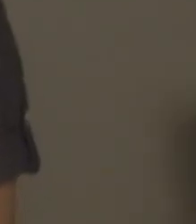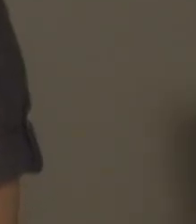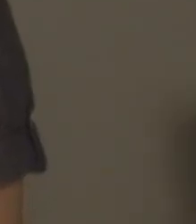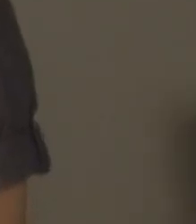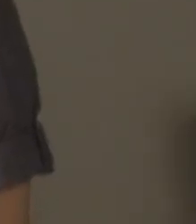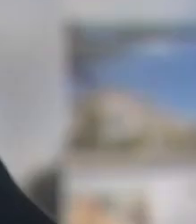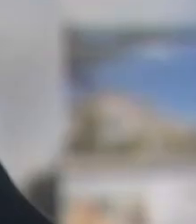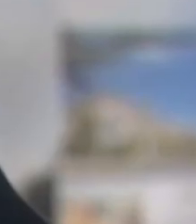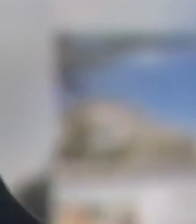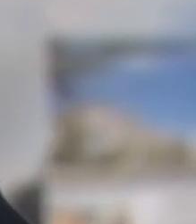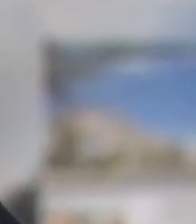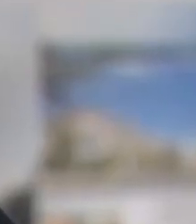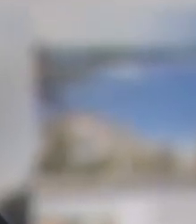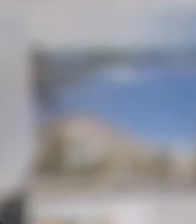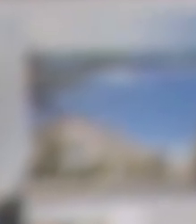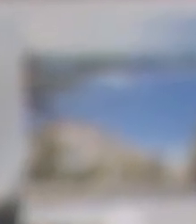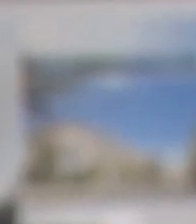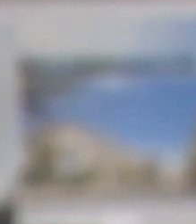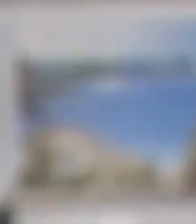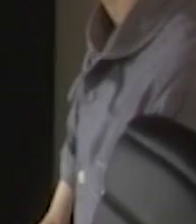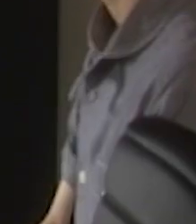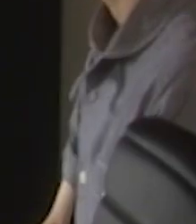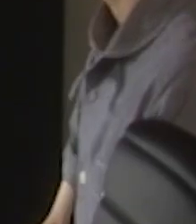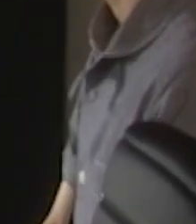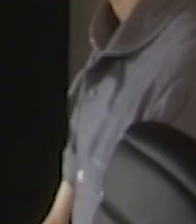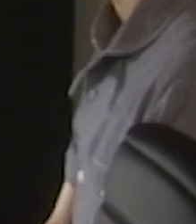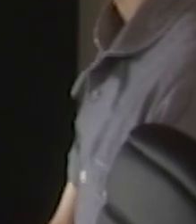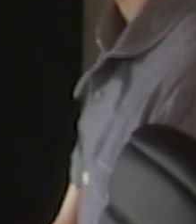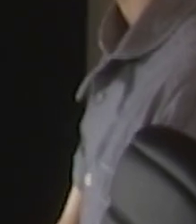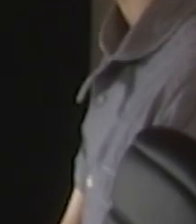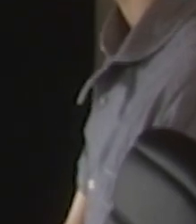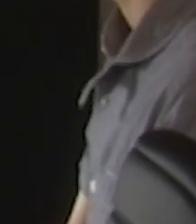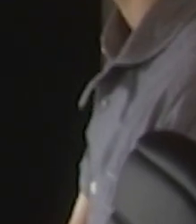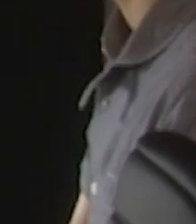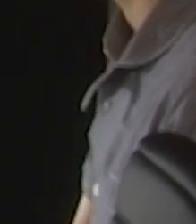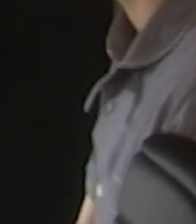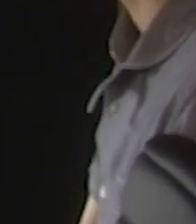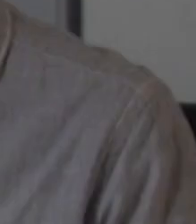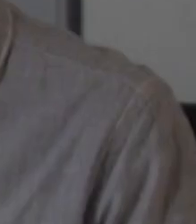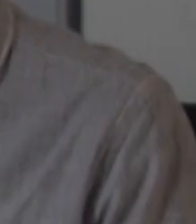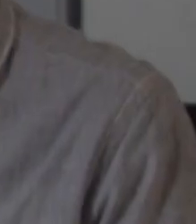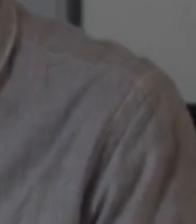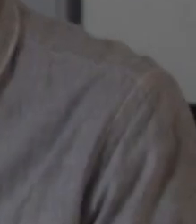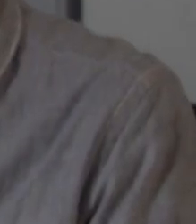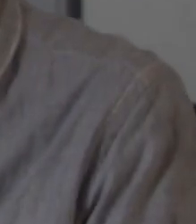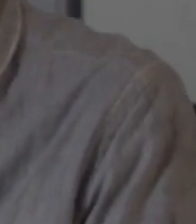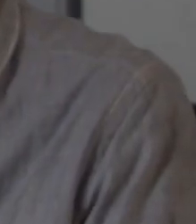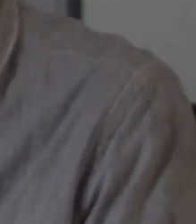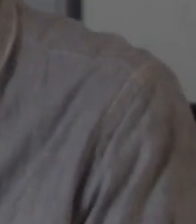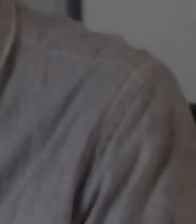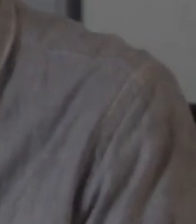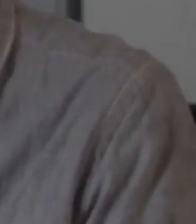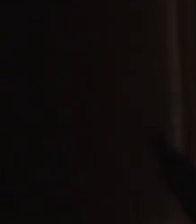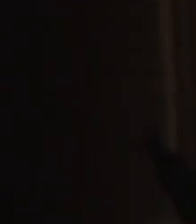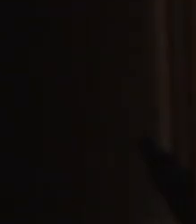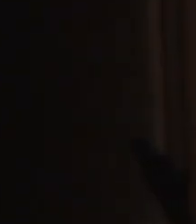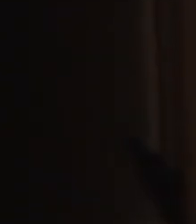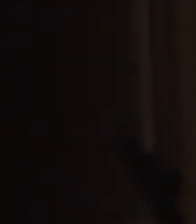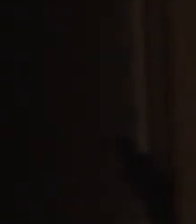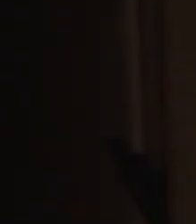arquitectura. Ritsu Hayakawa. Dices que quieres ser arquitecto, ¿no? ¿Y cuál es la razón? Una cuestión